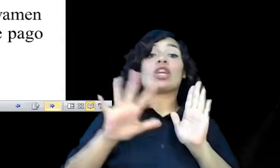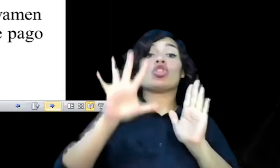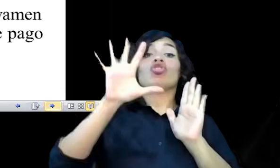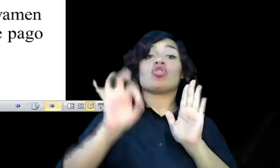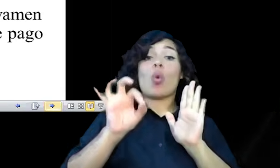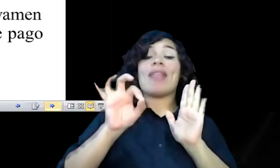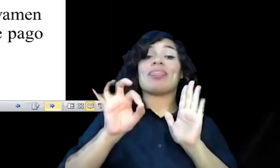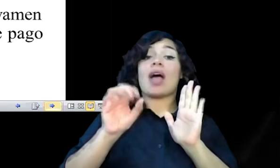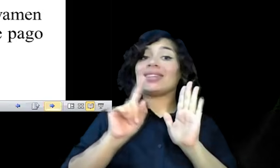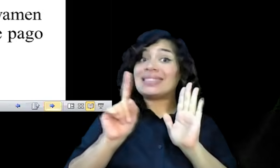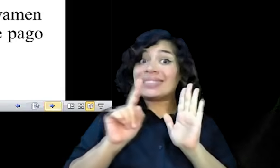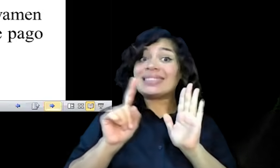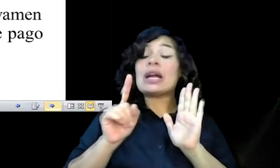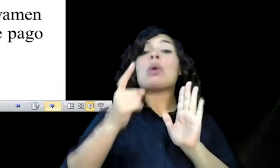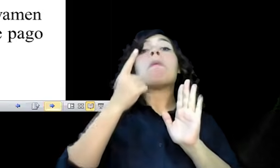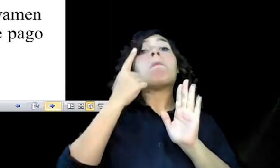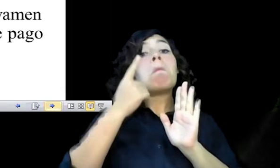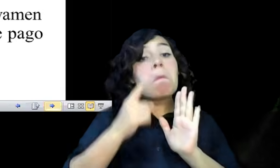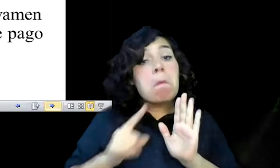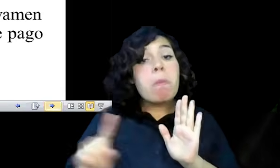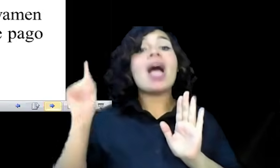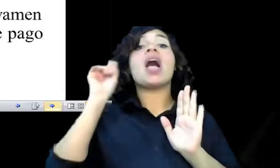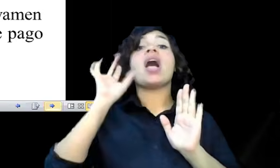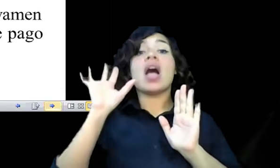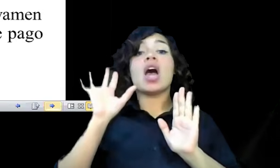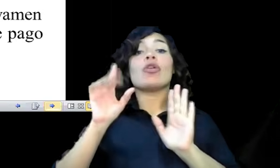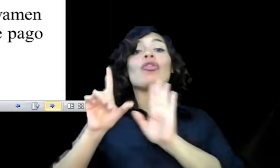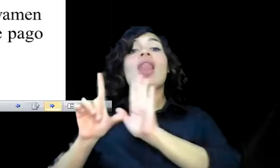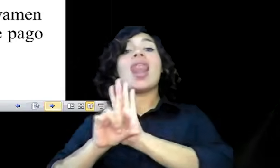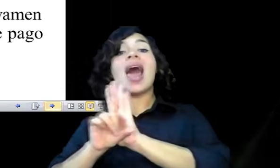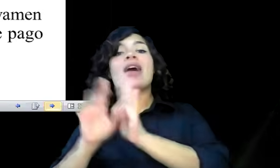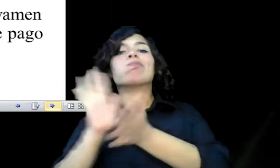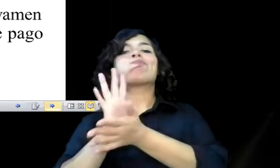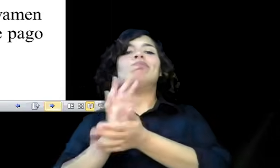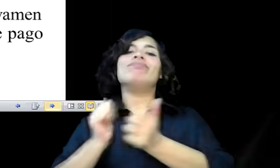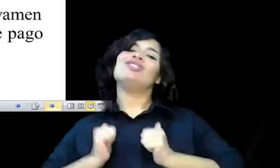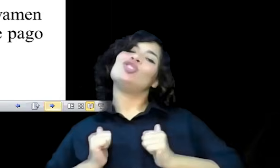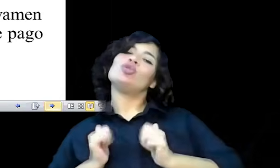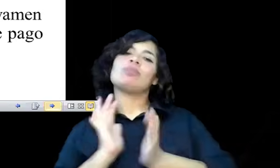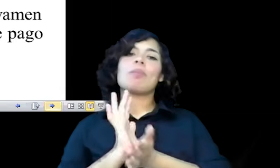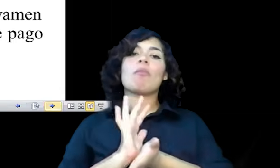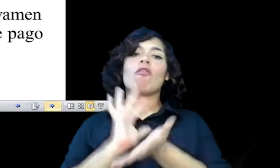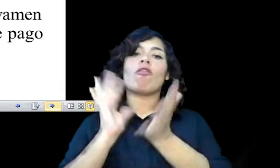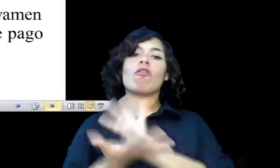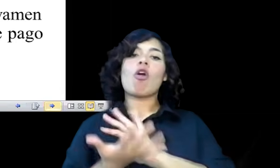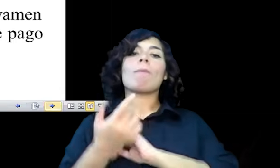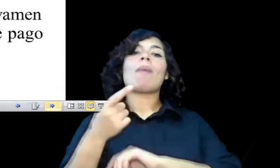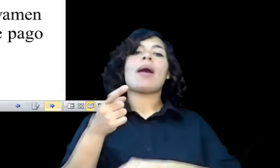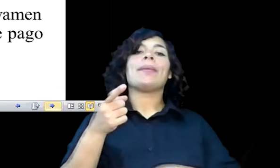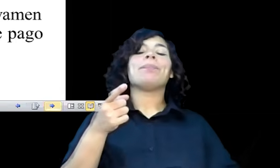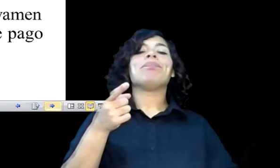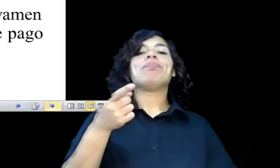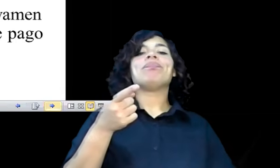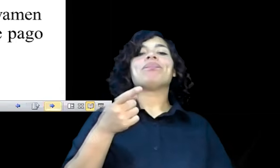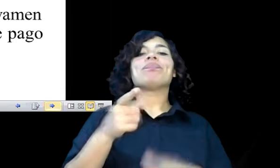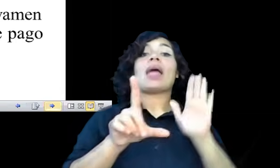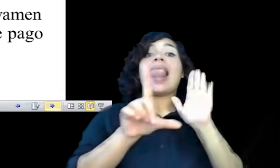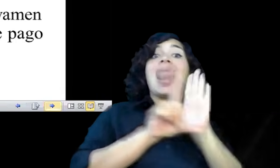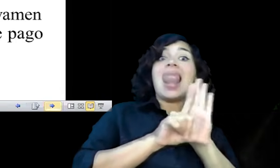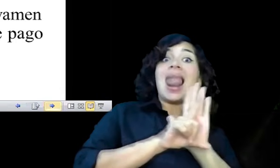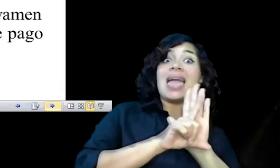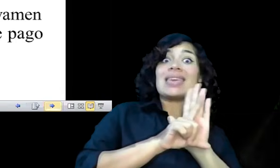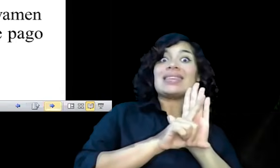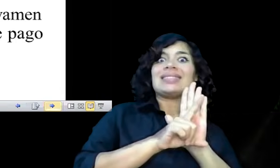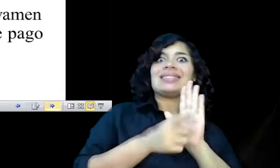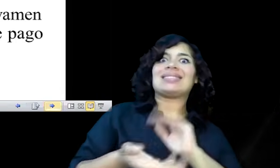19.550 como tal, esta ley se aplica supletoriamente para aquellas cuestiones que la ley de formación de las SAS no